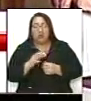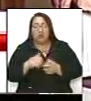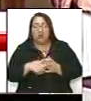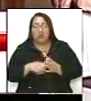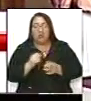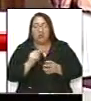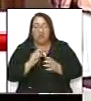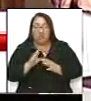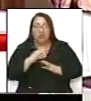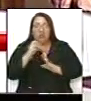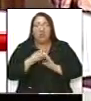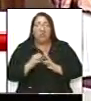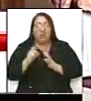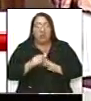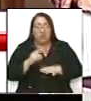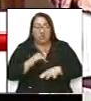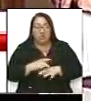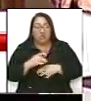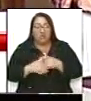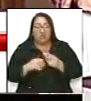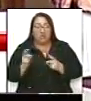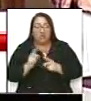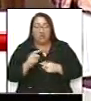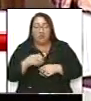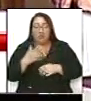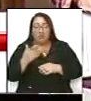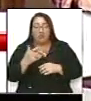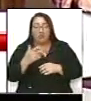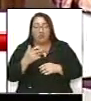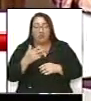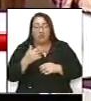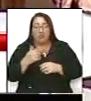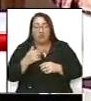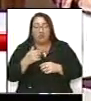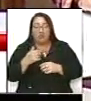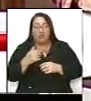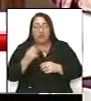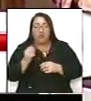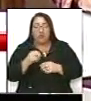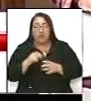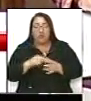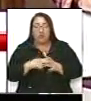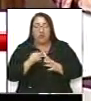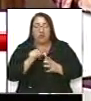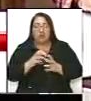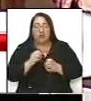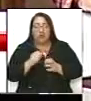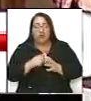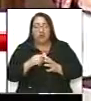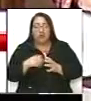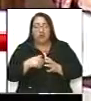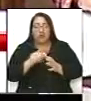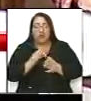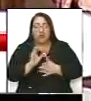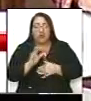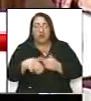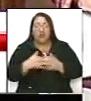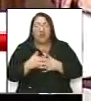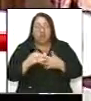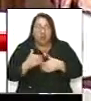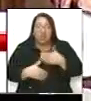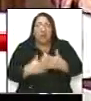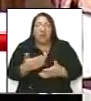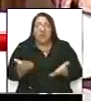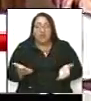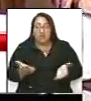Toca ahora avanzar, pero no vamos a poder avanzar si queremos retroceder sobre temas que están cerrados y sobre los cuales ya estamos